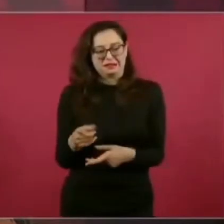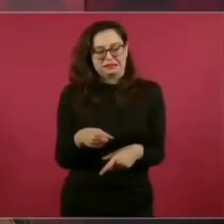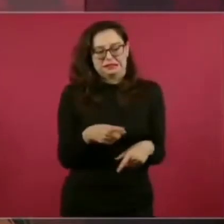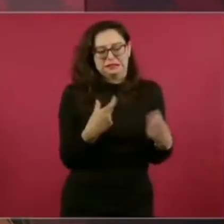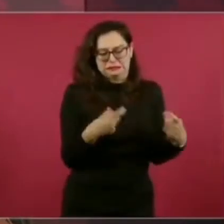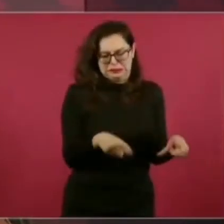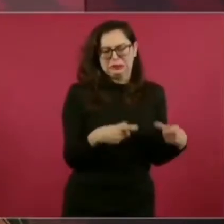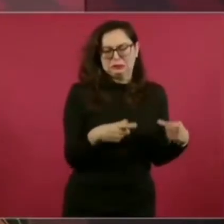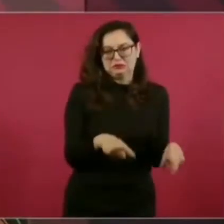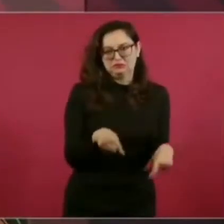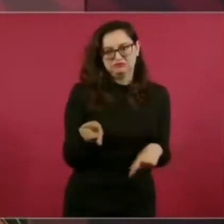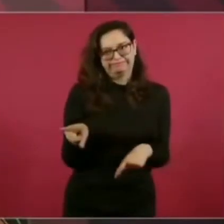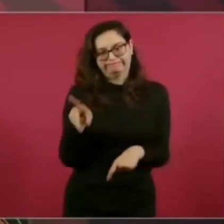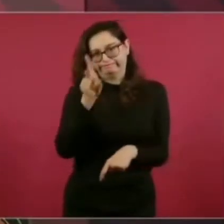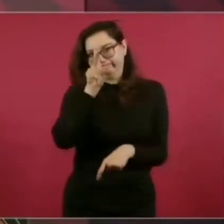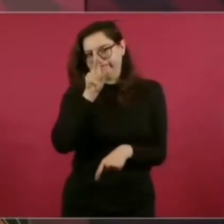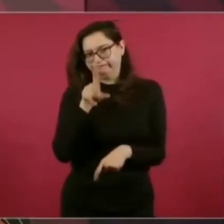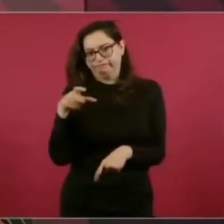suele